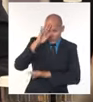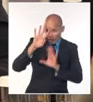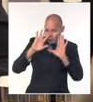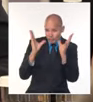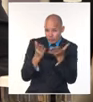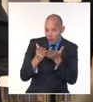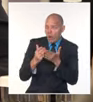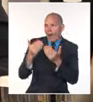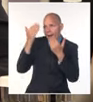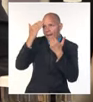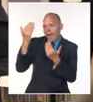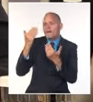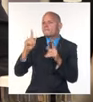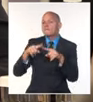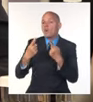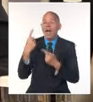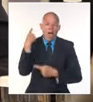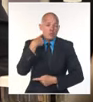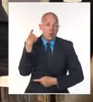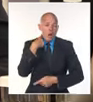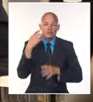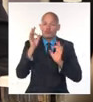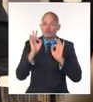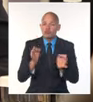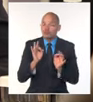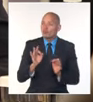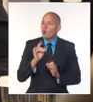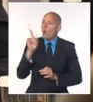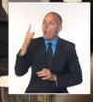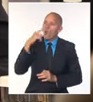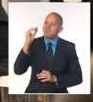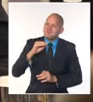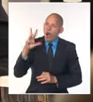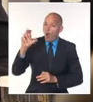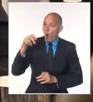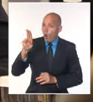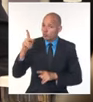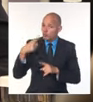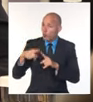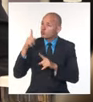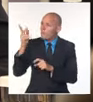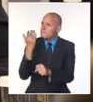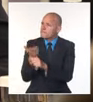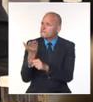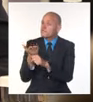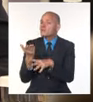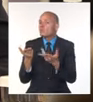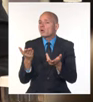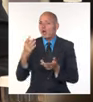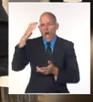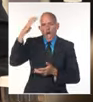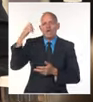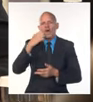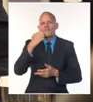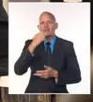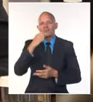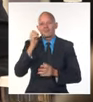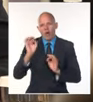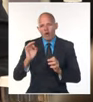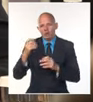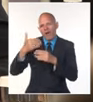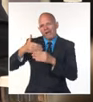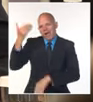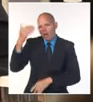contra el bloqueo que abrumadoramente adopta cada año la Asamblea General de Naciones Unidas y que continuaremos